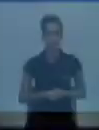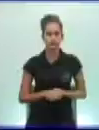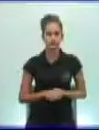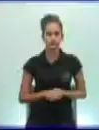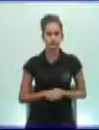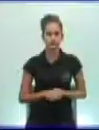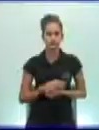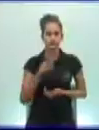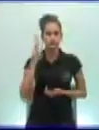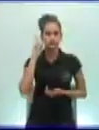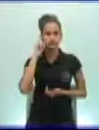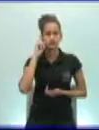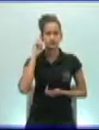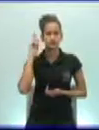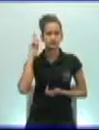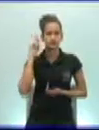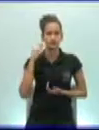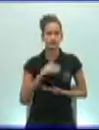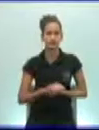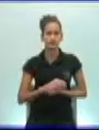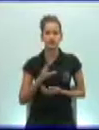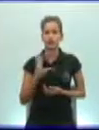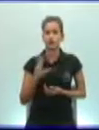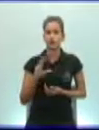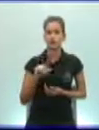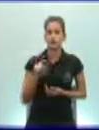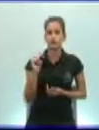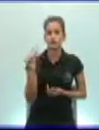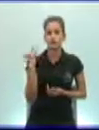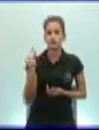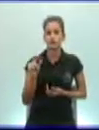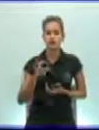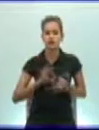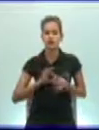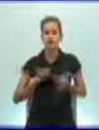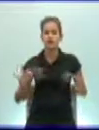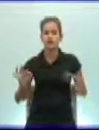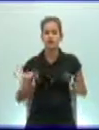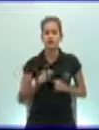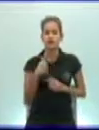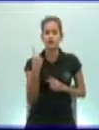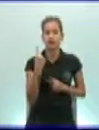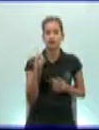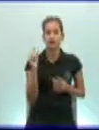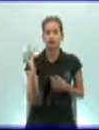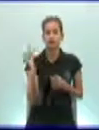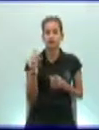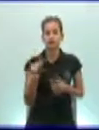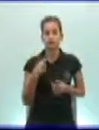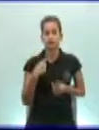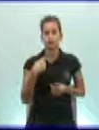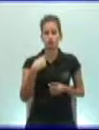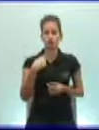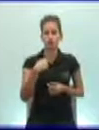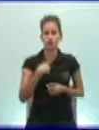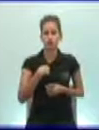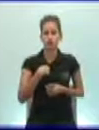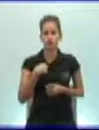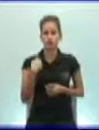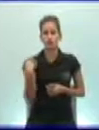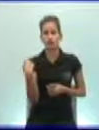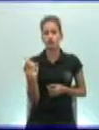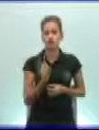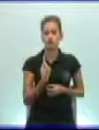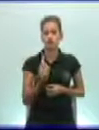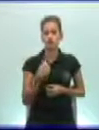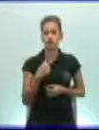Recordemos entonces, cuando hablamos de personas gramaticales, la primera persona yo, nosotros o nosotras.